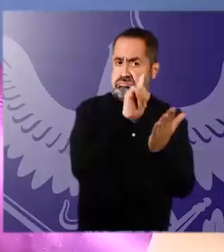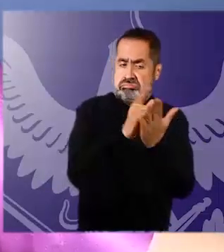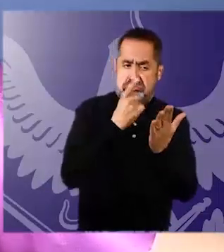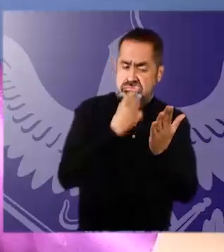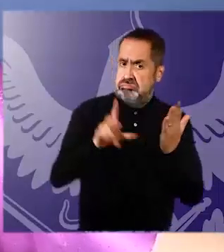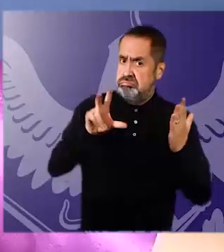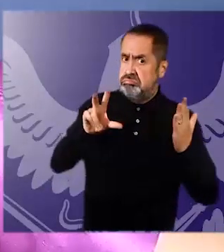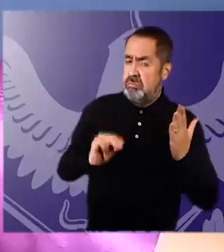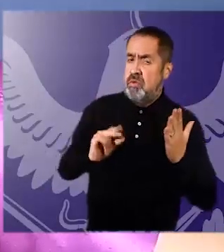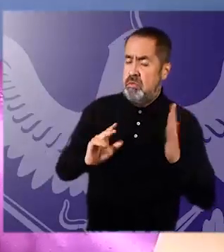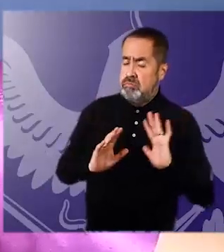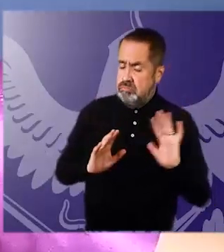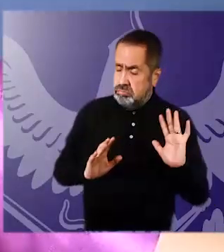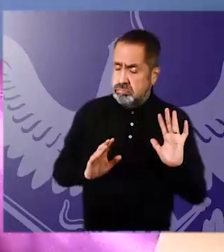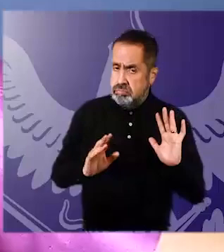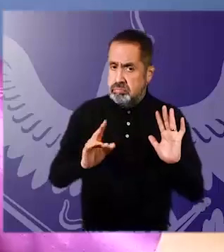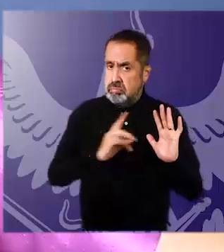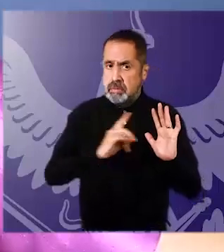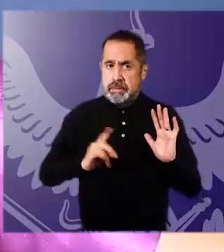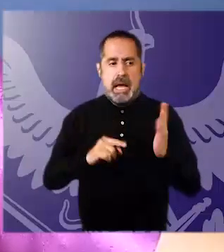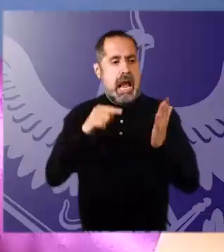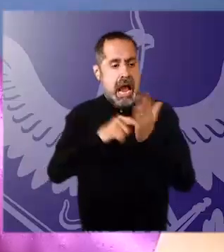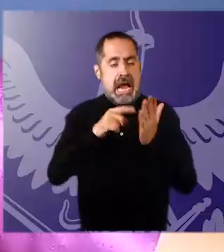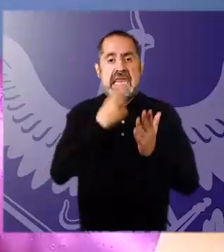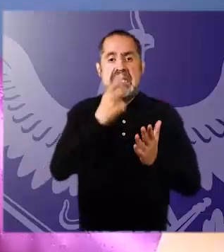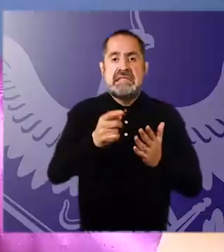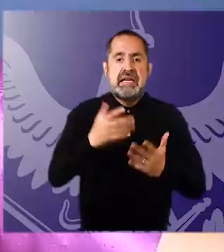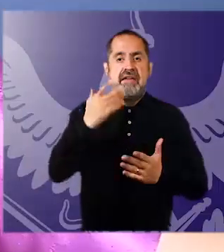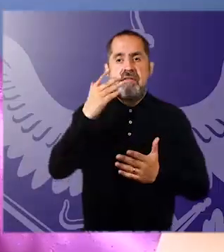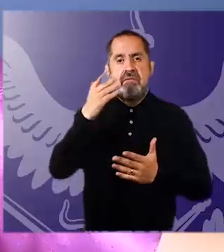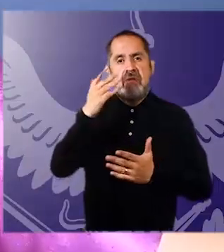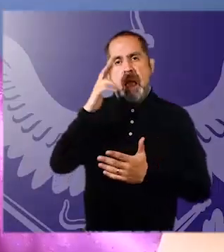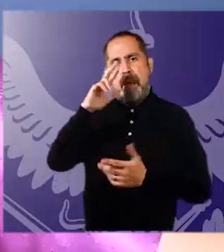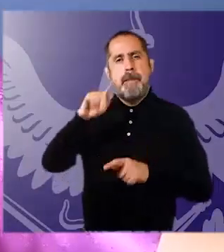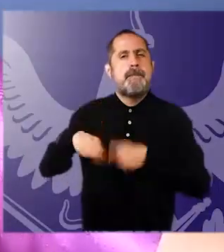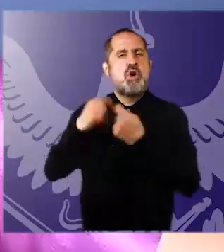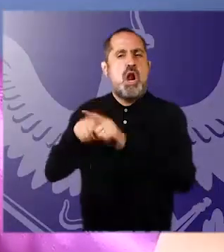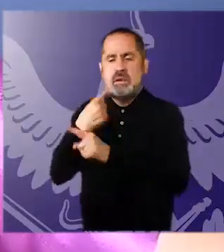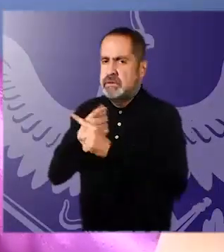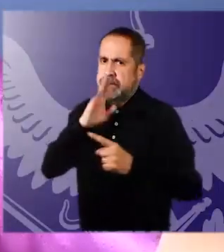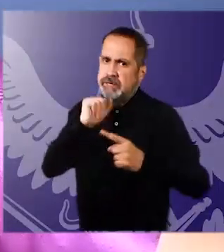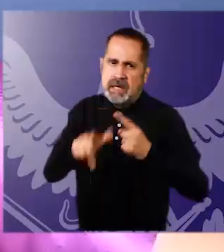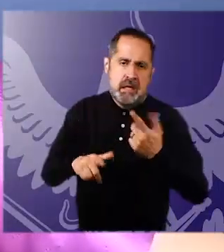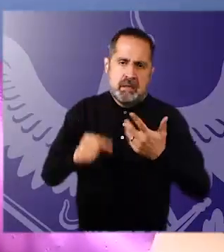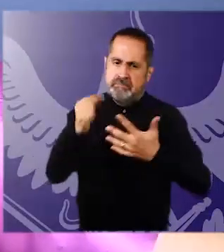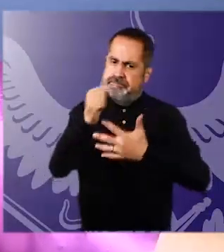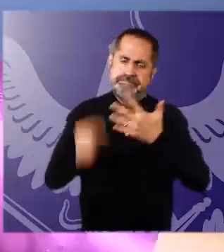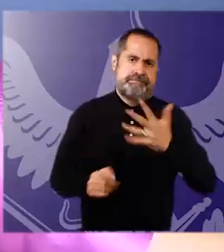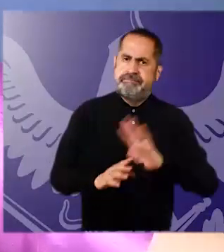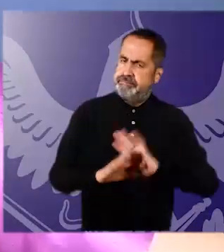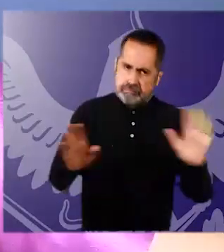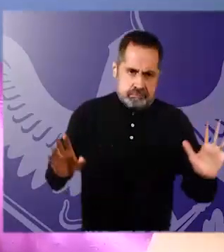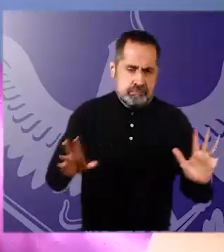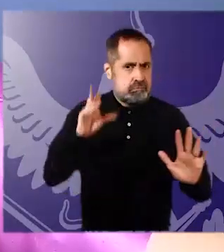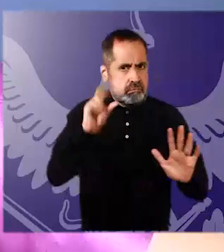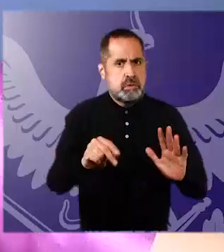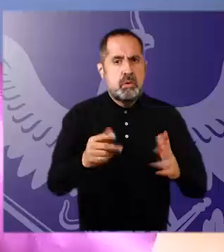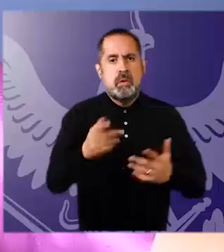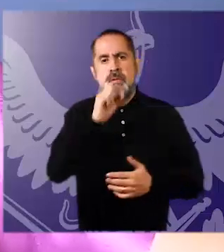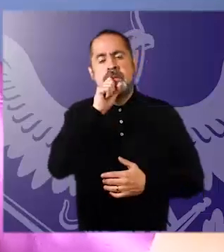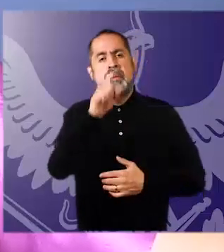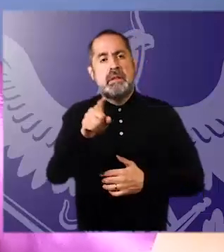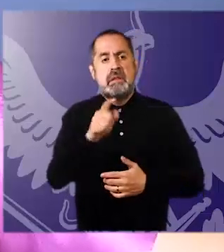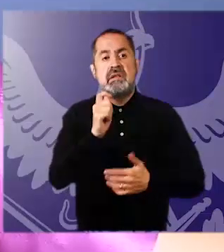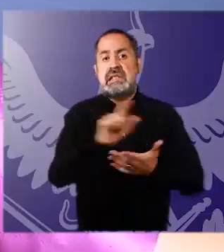entidades federativas. Se reconoce la violación en sus distintas